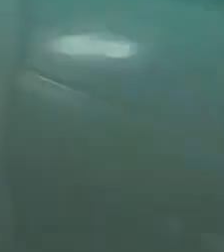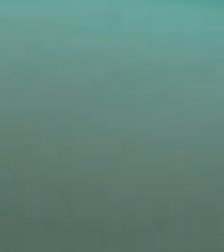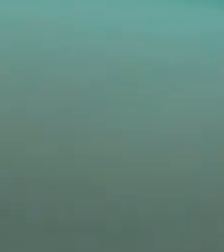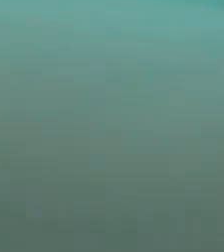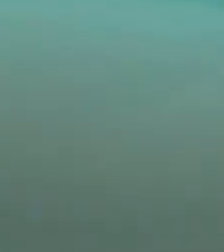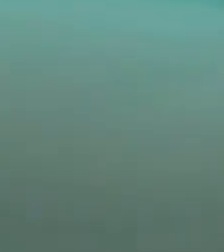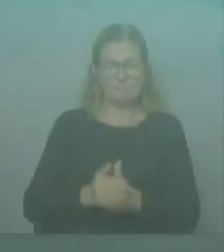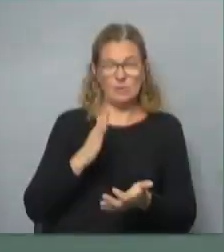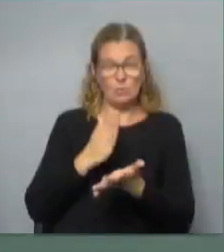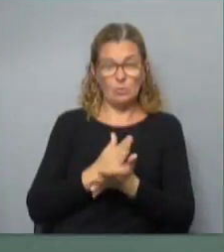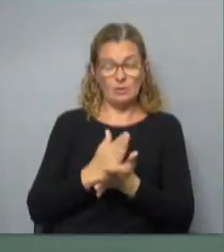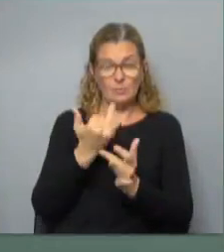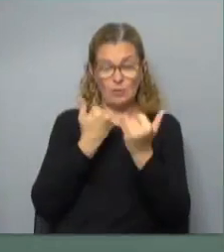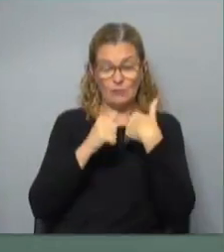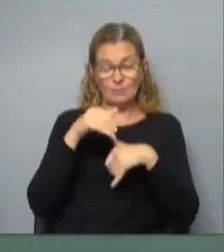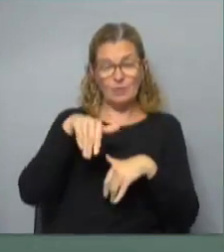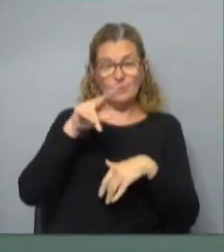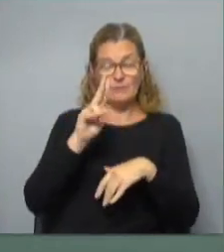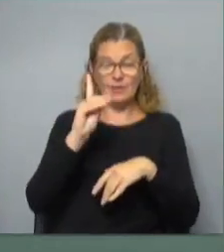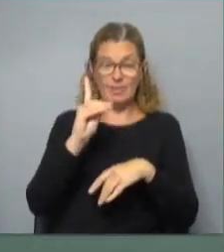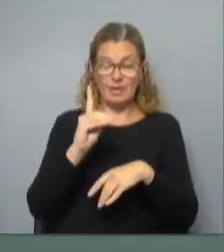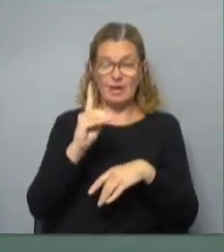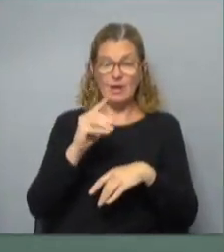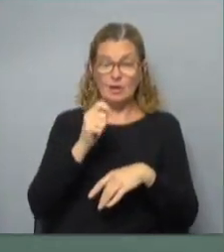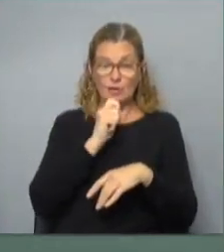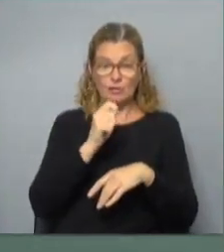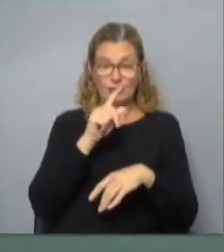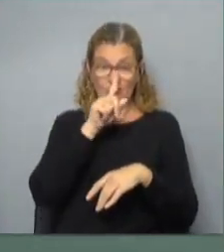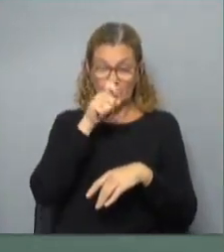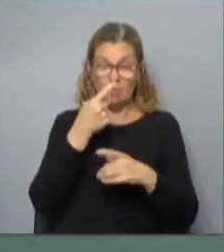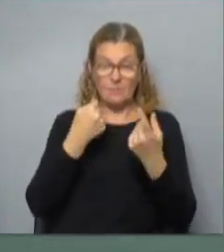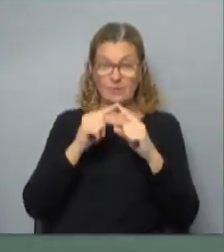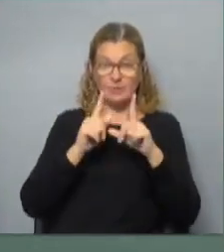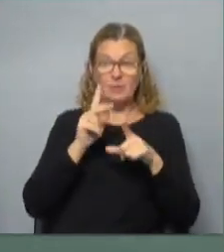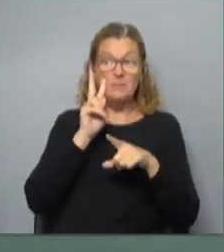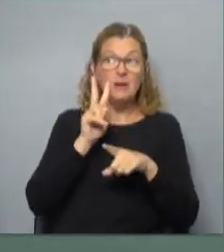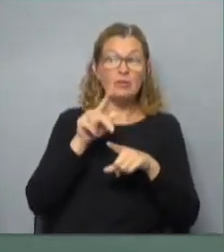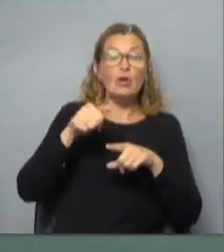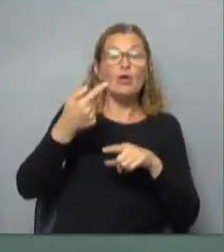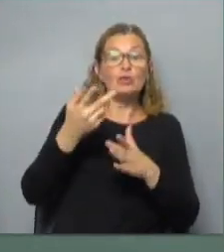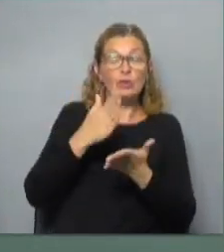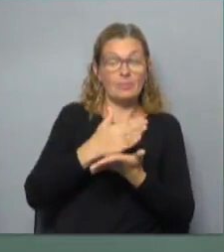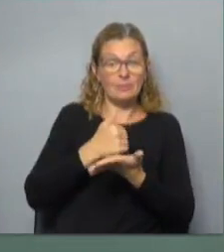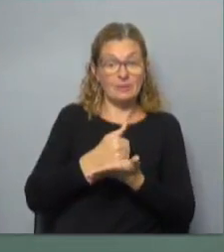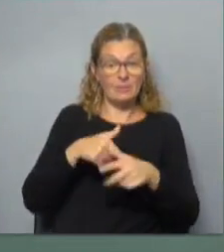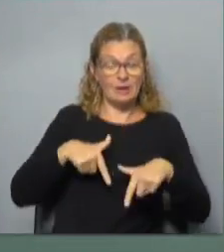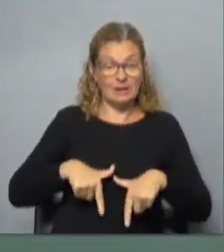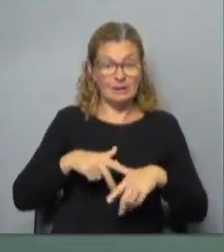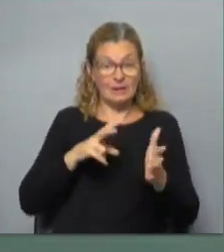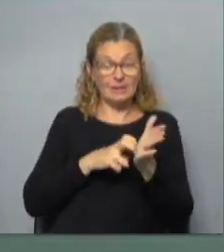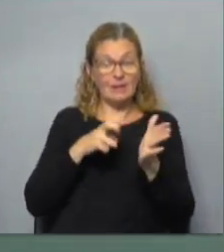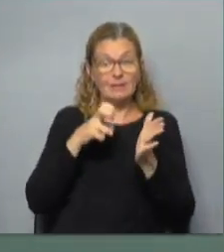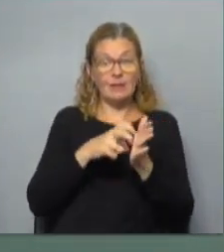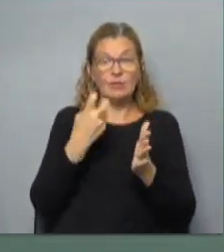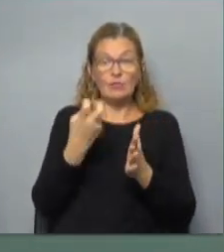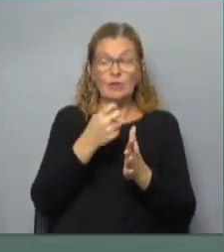último bloque en marcha 9 de noticias edición se entra el montevideo pero también mirando al norte ahora exacto porque la intendencia de salto